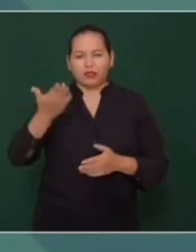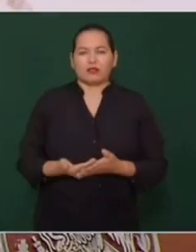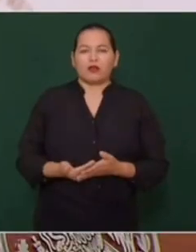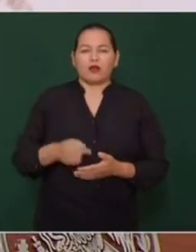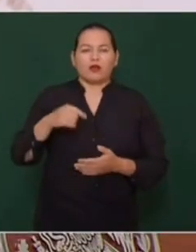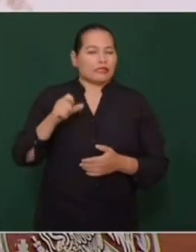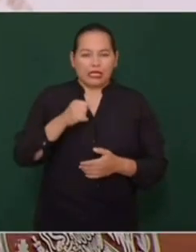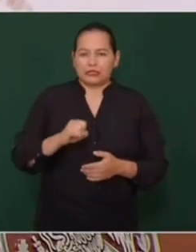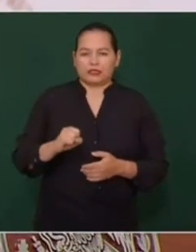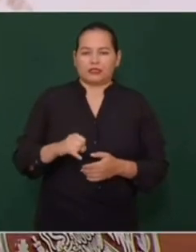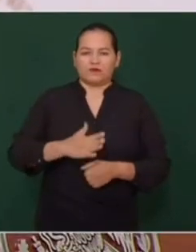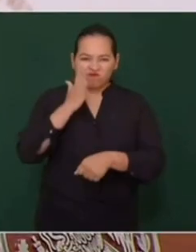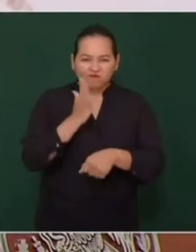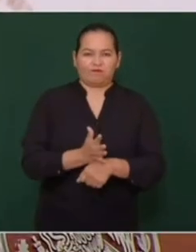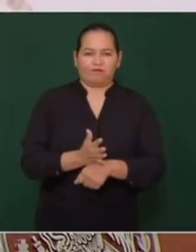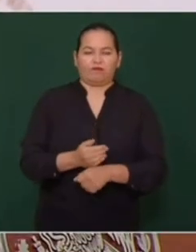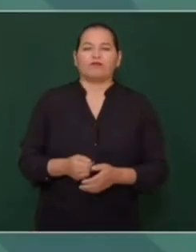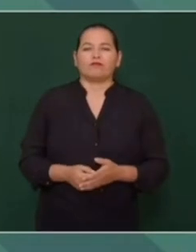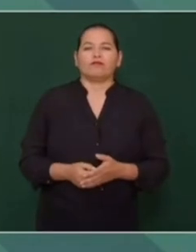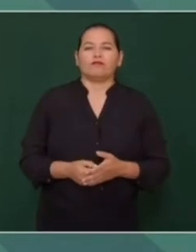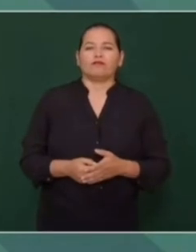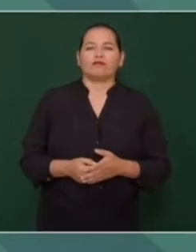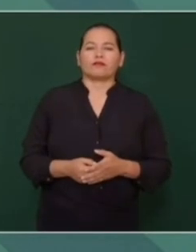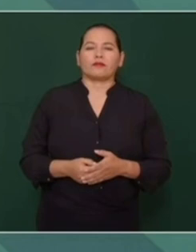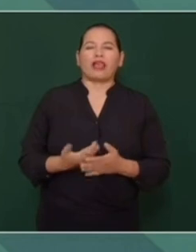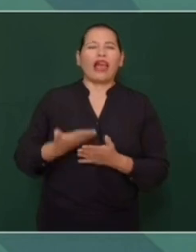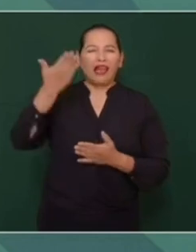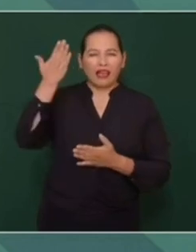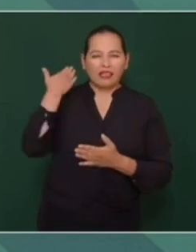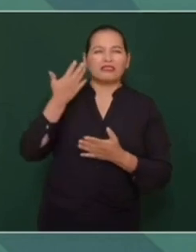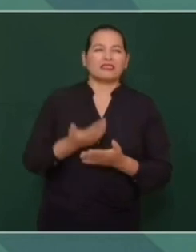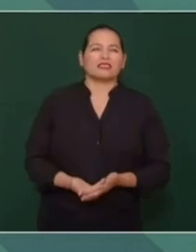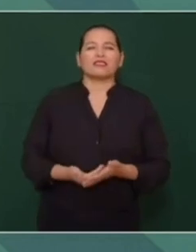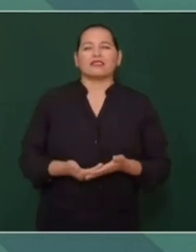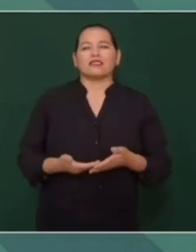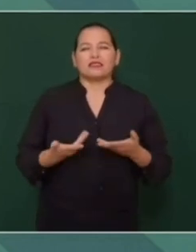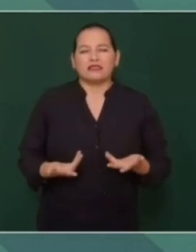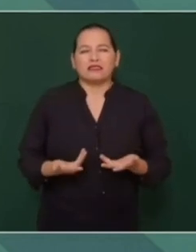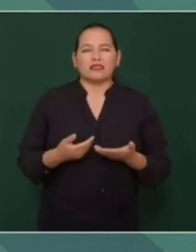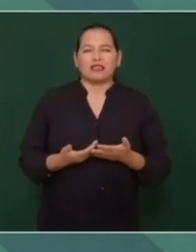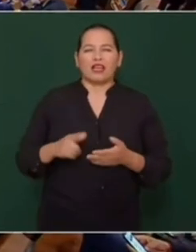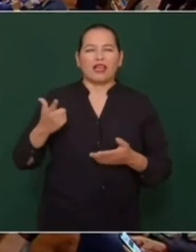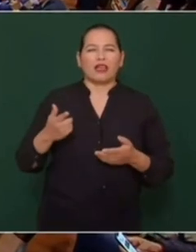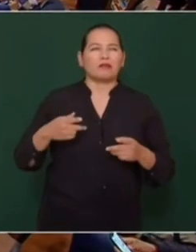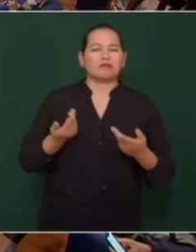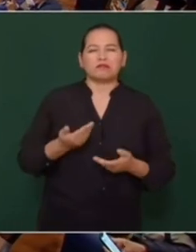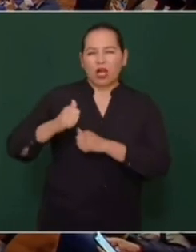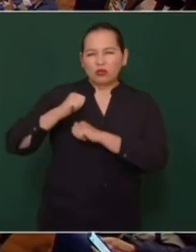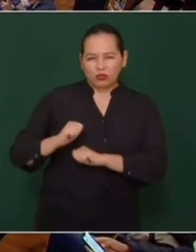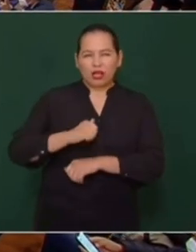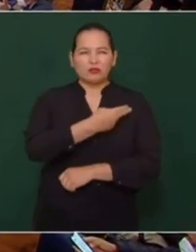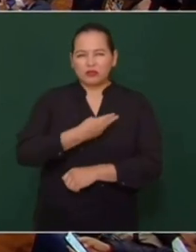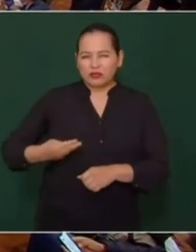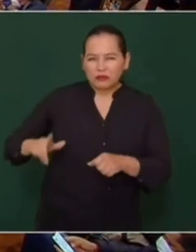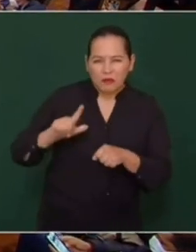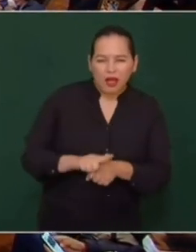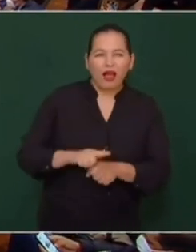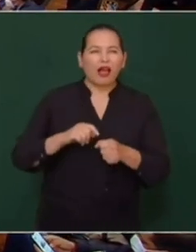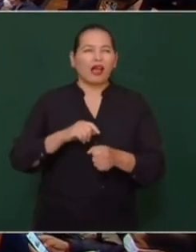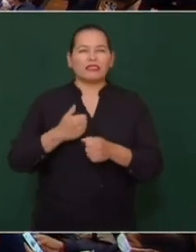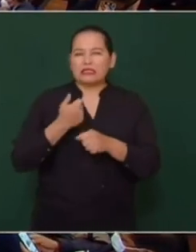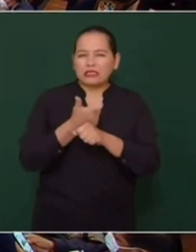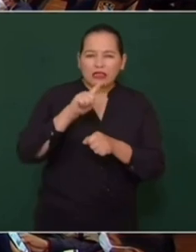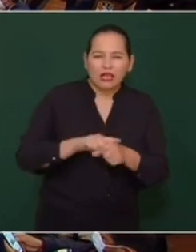impunidad, es cero impunidad. Ya no es el tiempo de antes, que autoridades municipales, autoridades estatales,